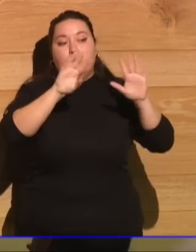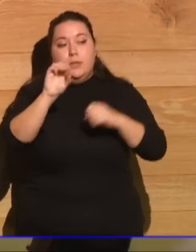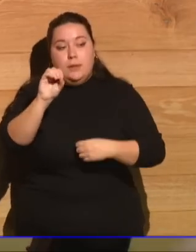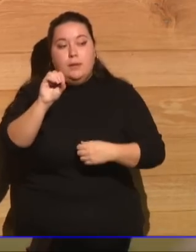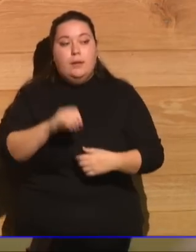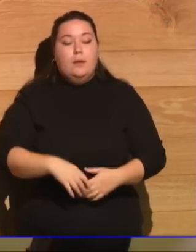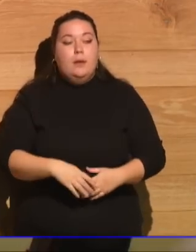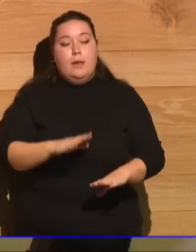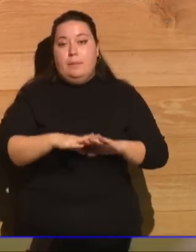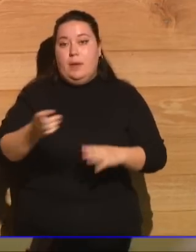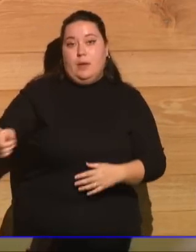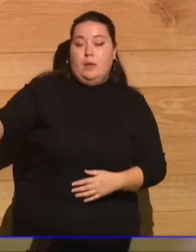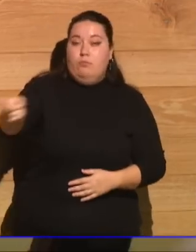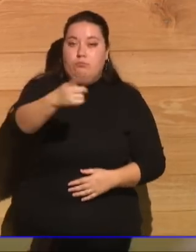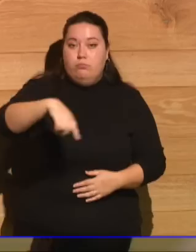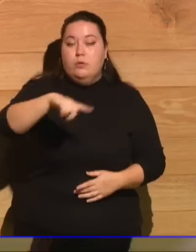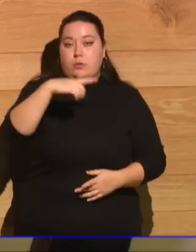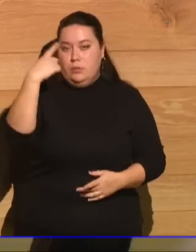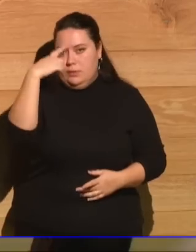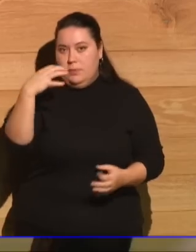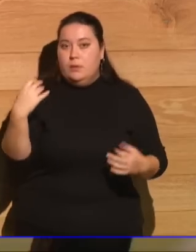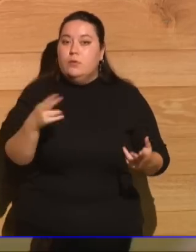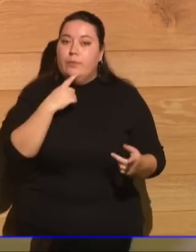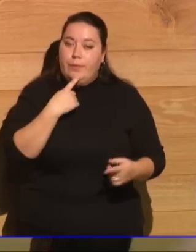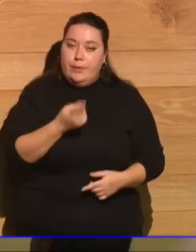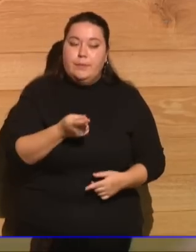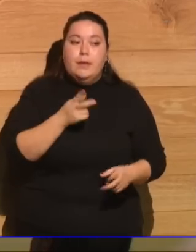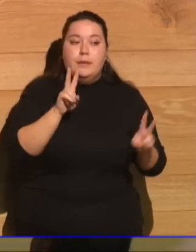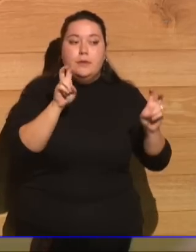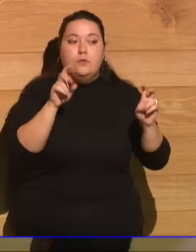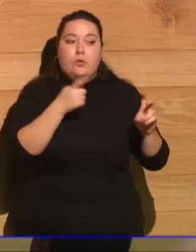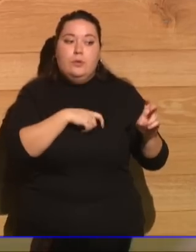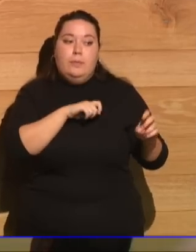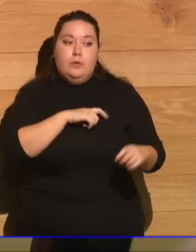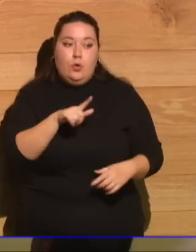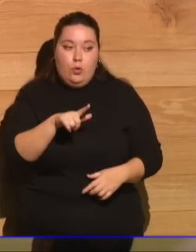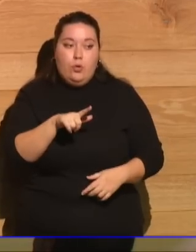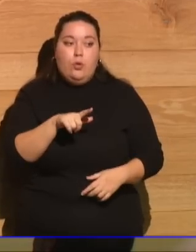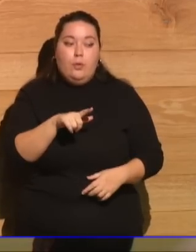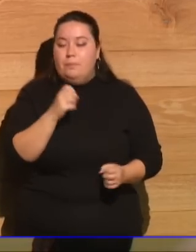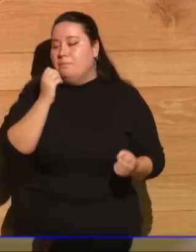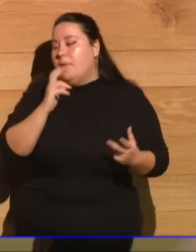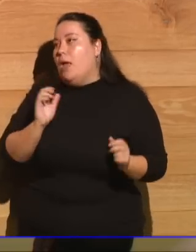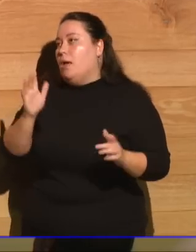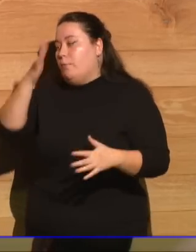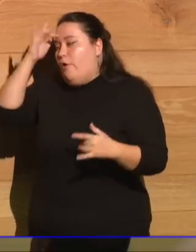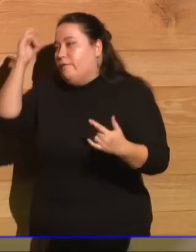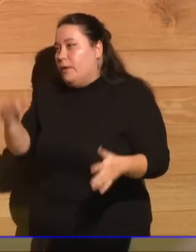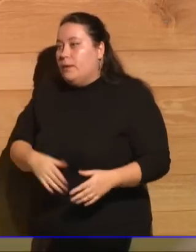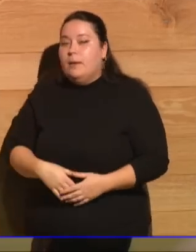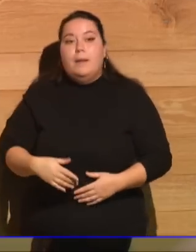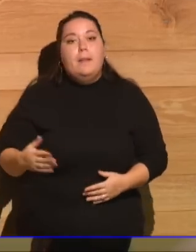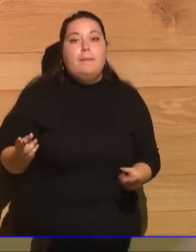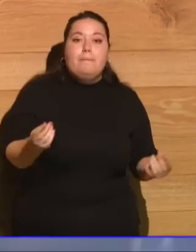y, bueno, para que todos la ubiquemos, la voy a nombrar con el título en español. Bien, Vale. por fin.